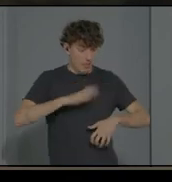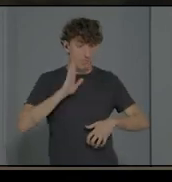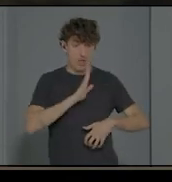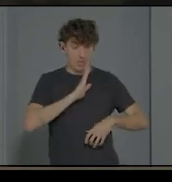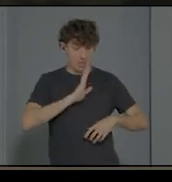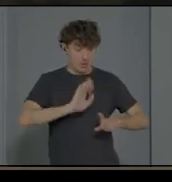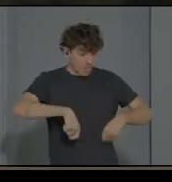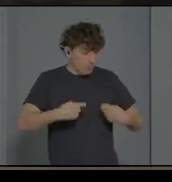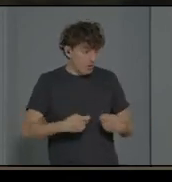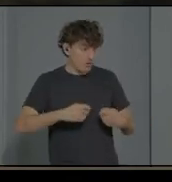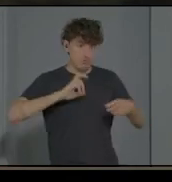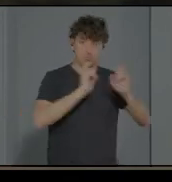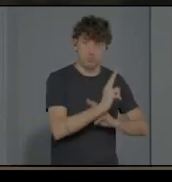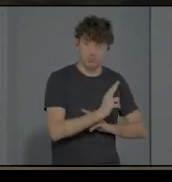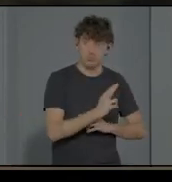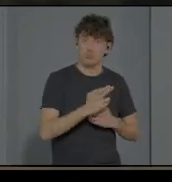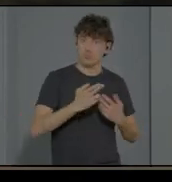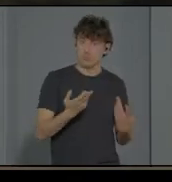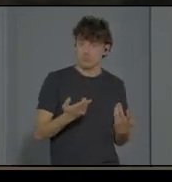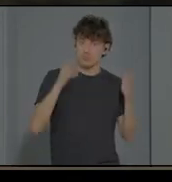Vamos ahora a la